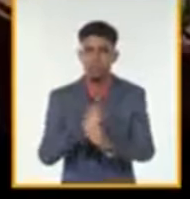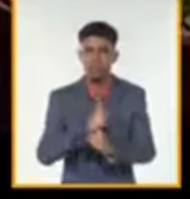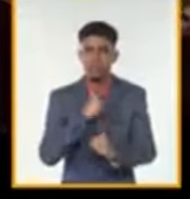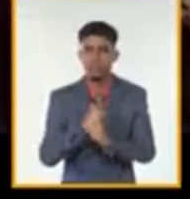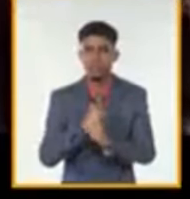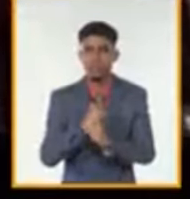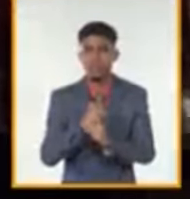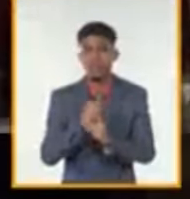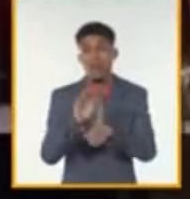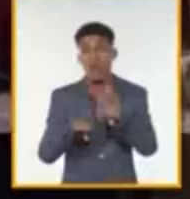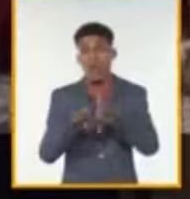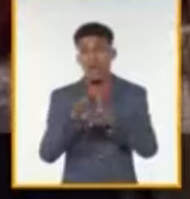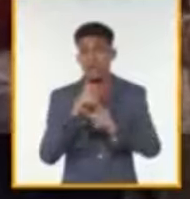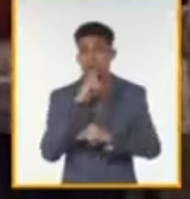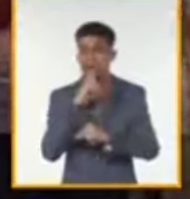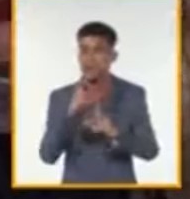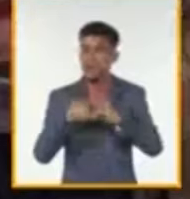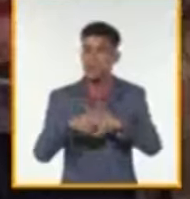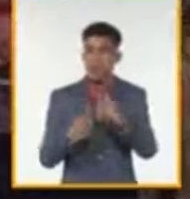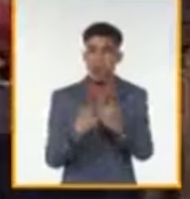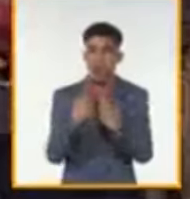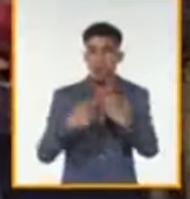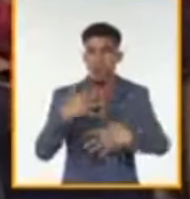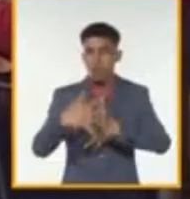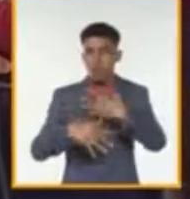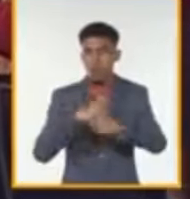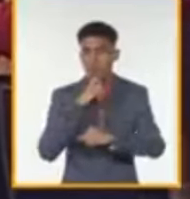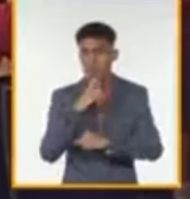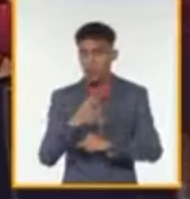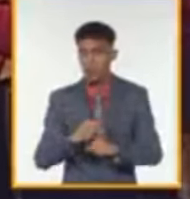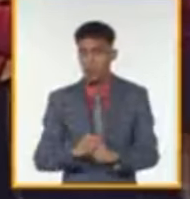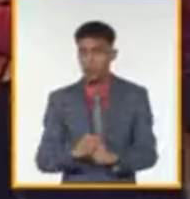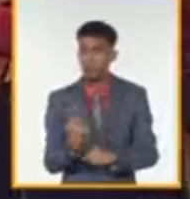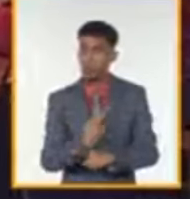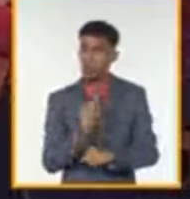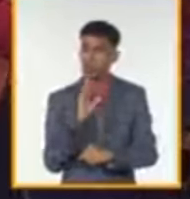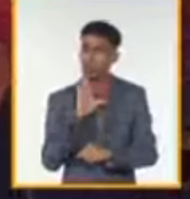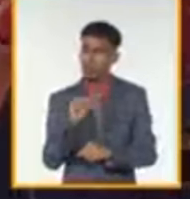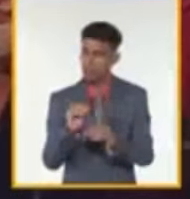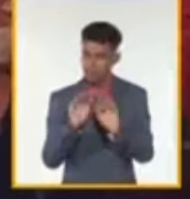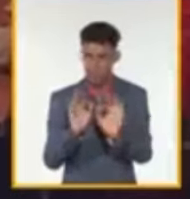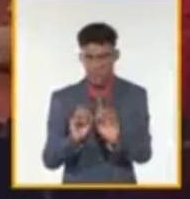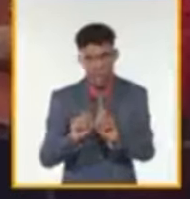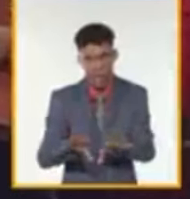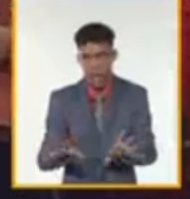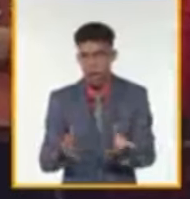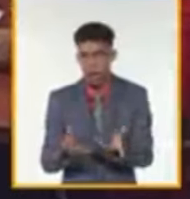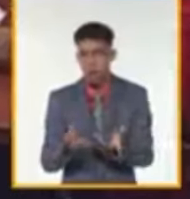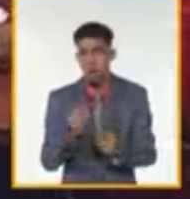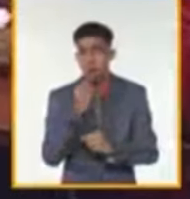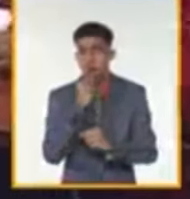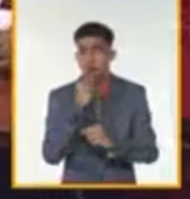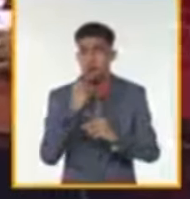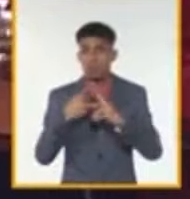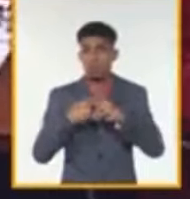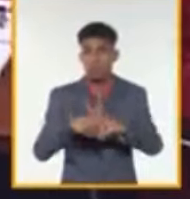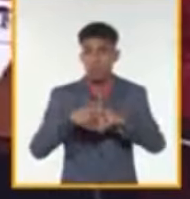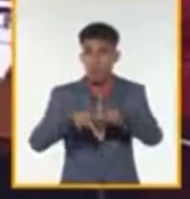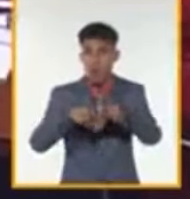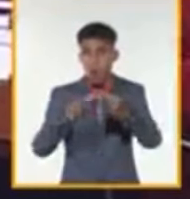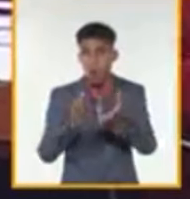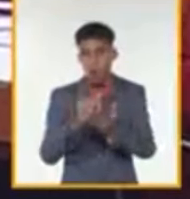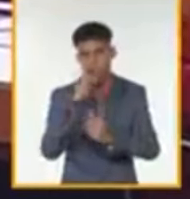solucionar todas las cosas lo dijimos así A lo mejor no vamos a llegar a hacer todo lo que nos estamos proponiendo pero sí